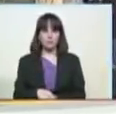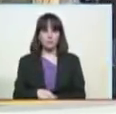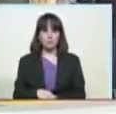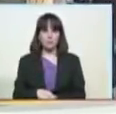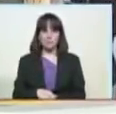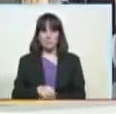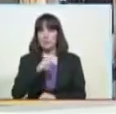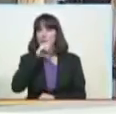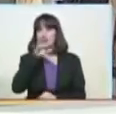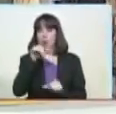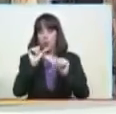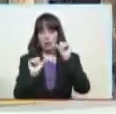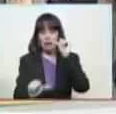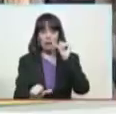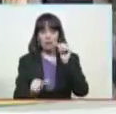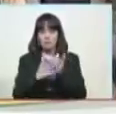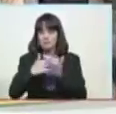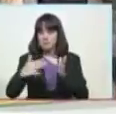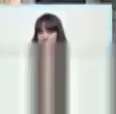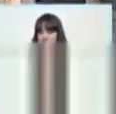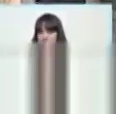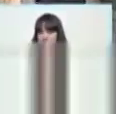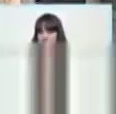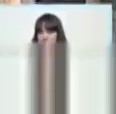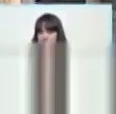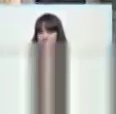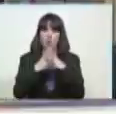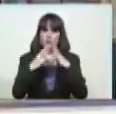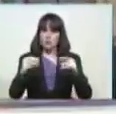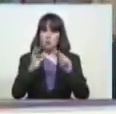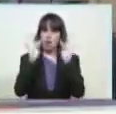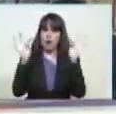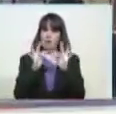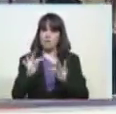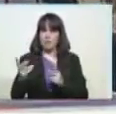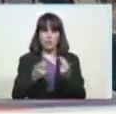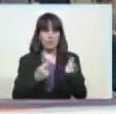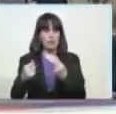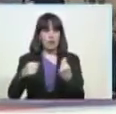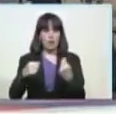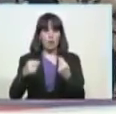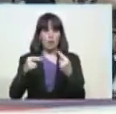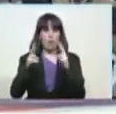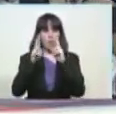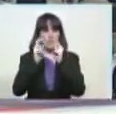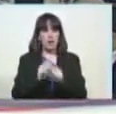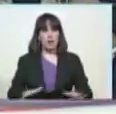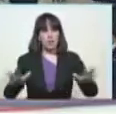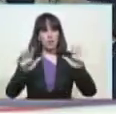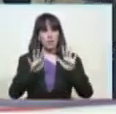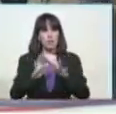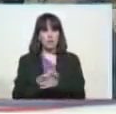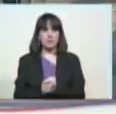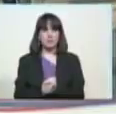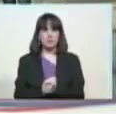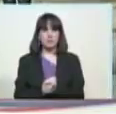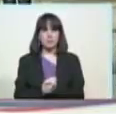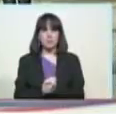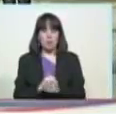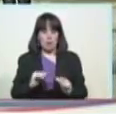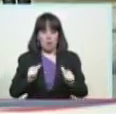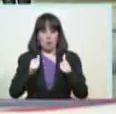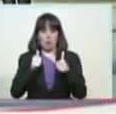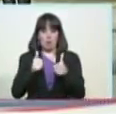espacio histórico extendido todos los mecanismos financieros de la república que empezó